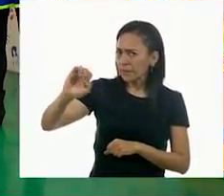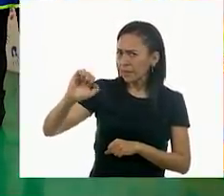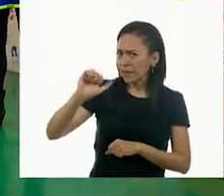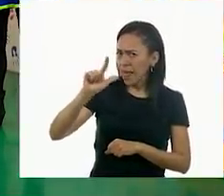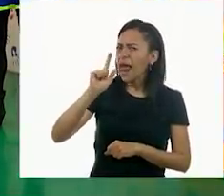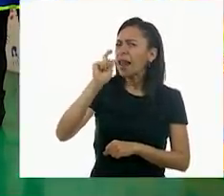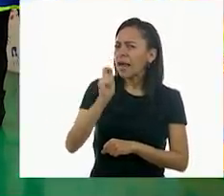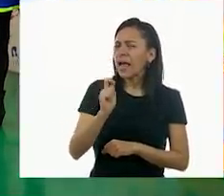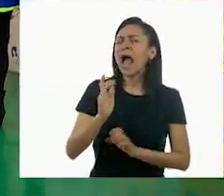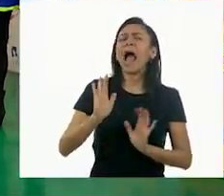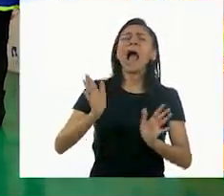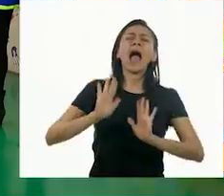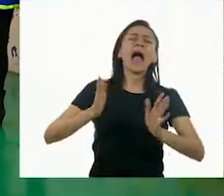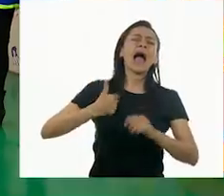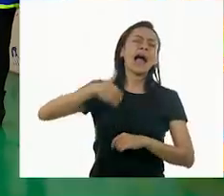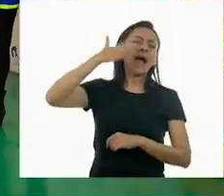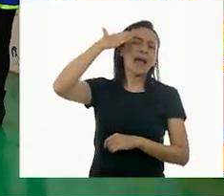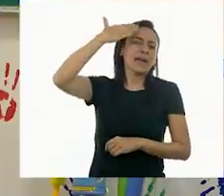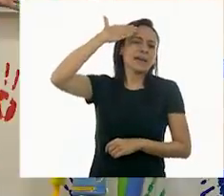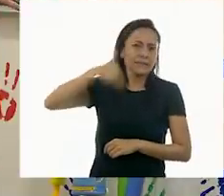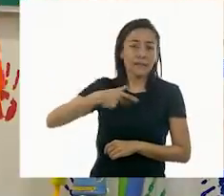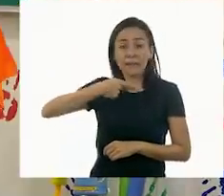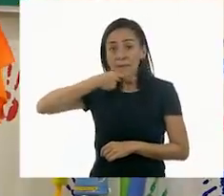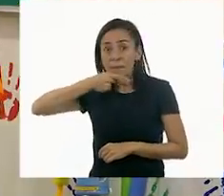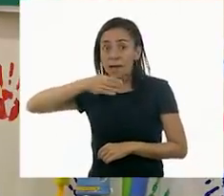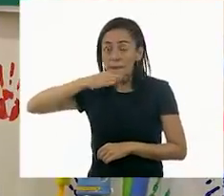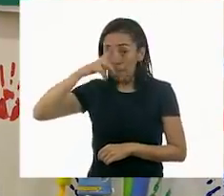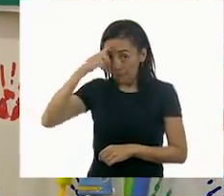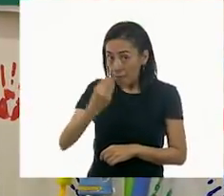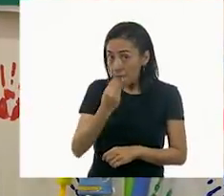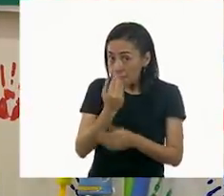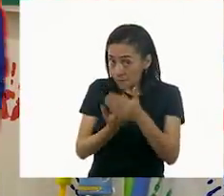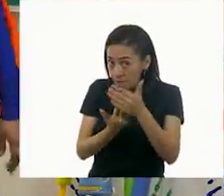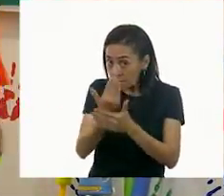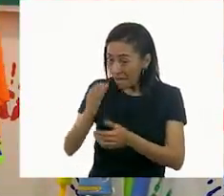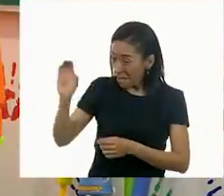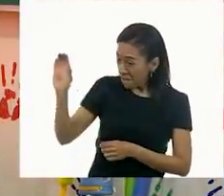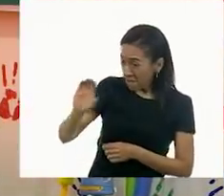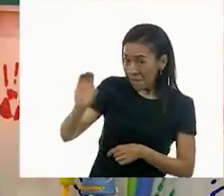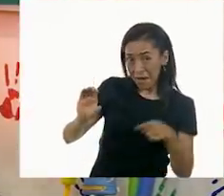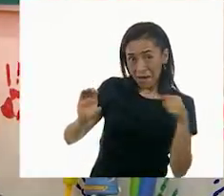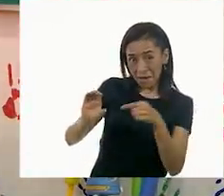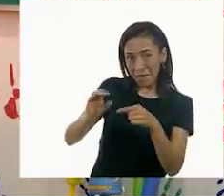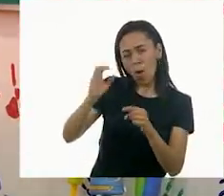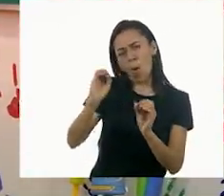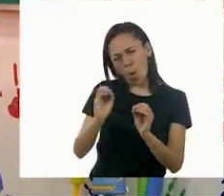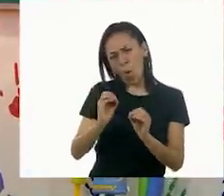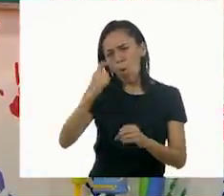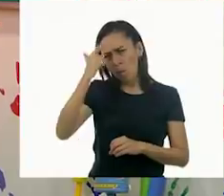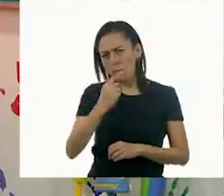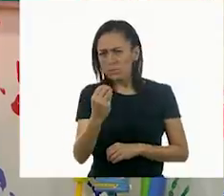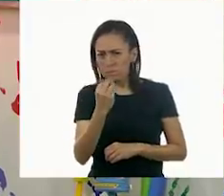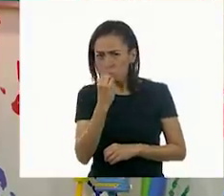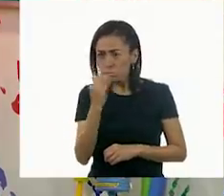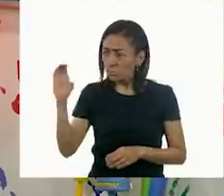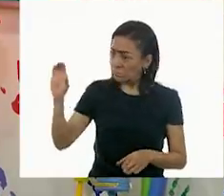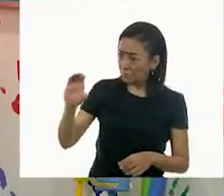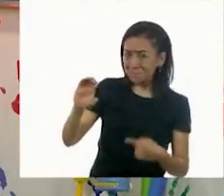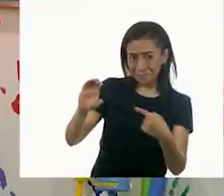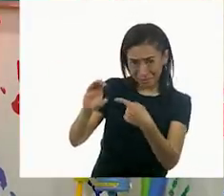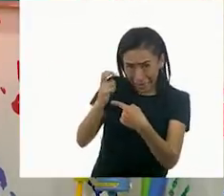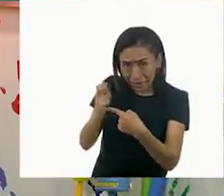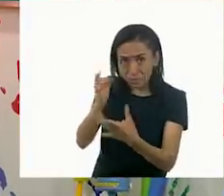papá o quien esté en tu casa te da a veces de desayunar y de cenar. Los cereales los estamos viendo aquí, ¿verdad?